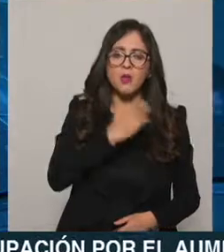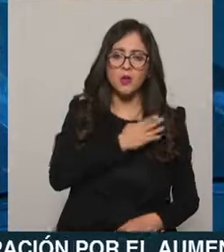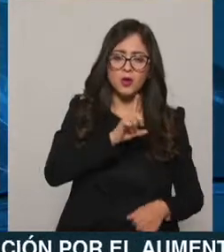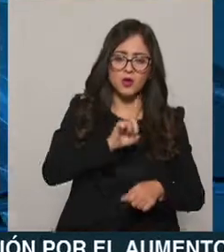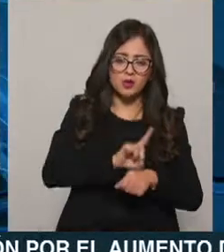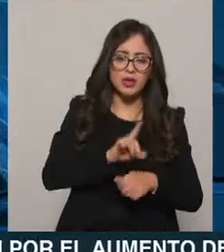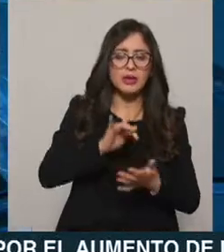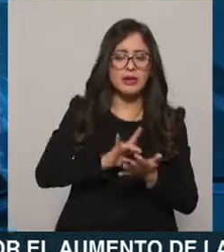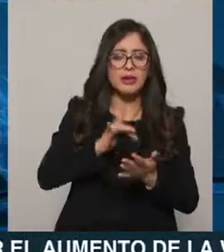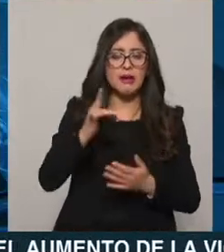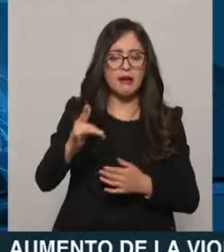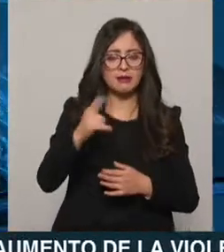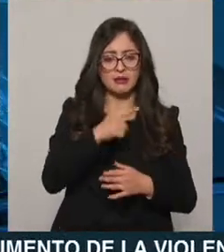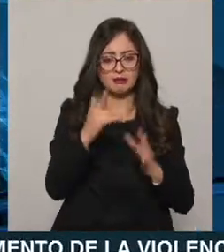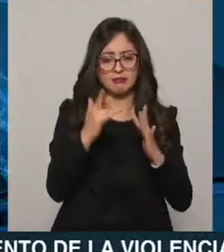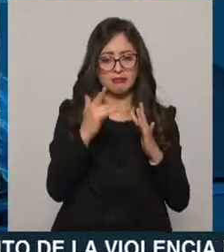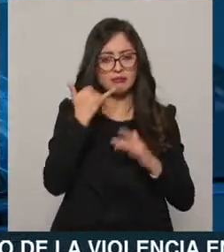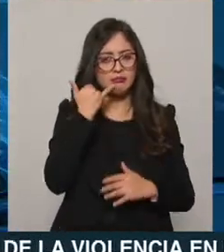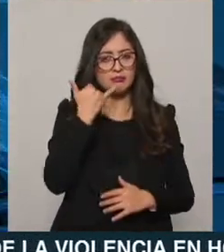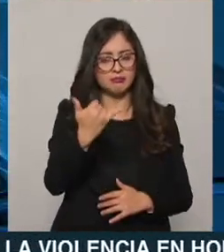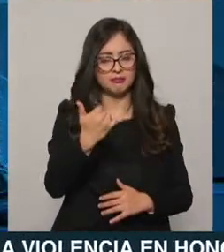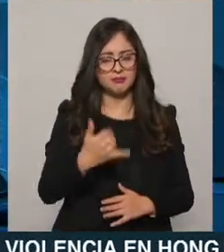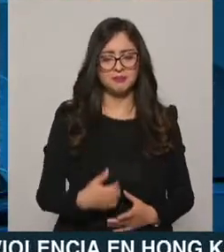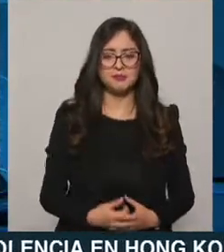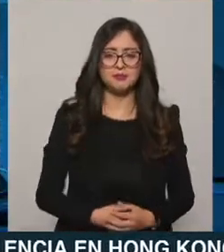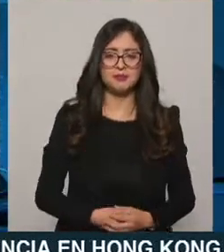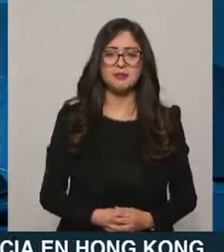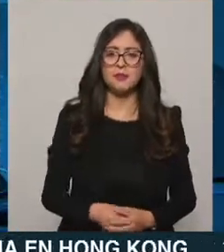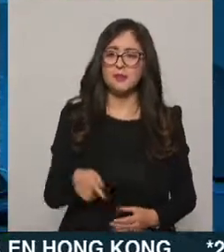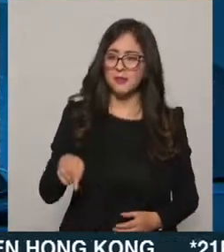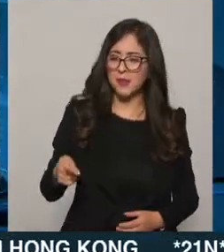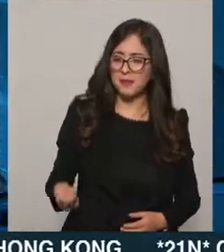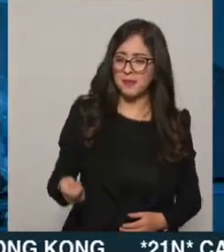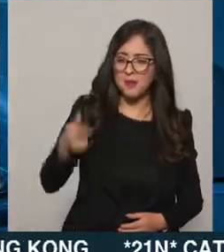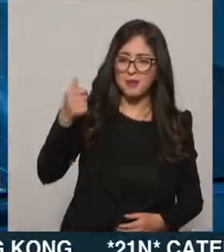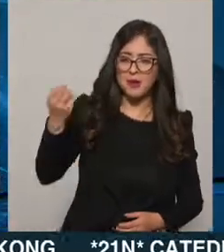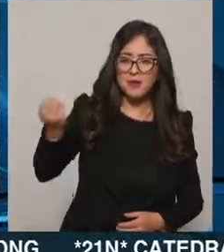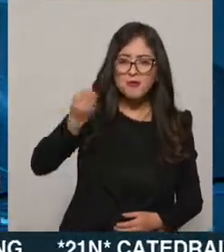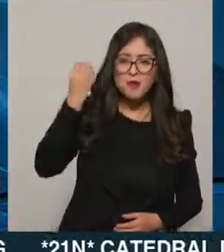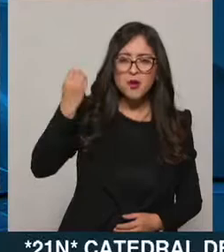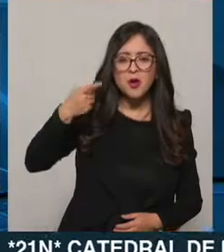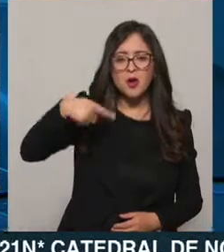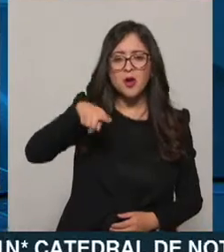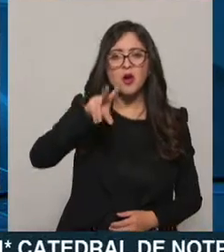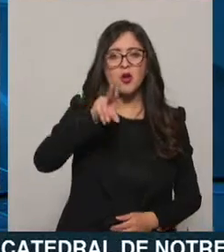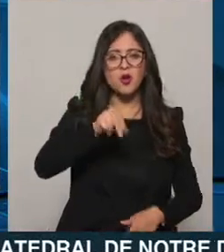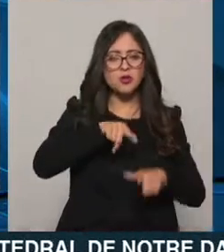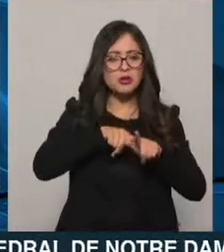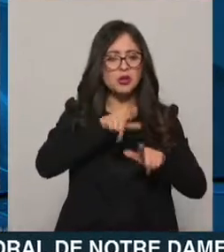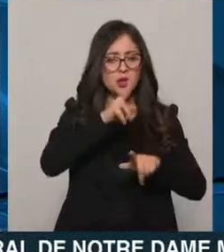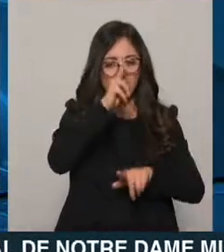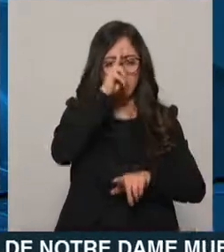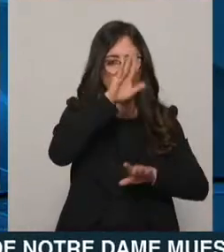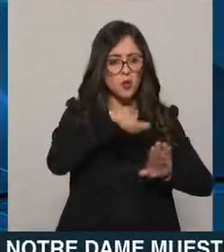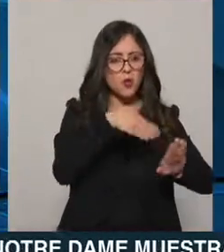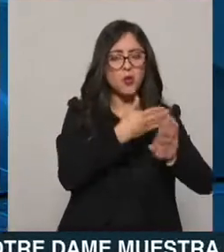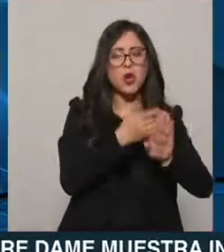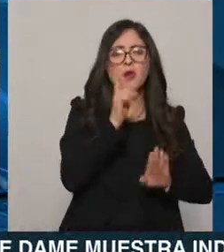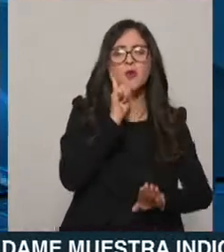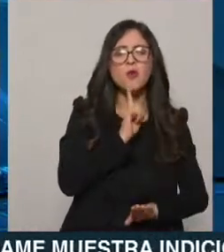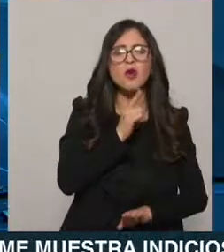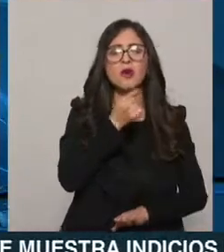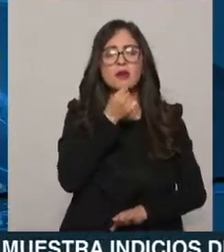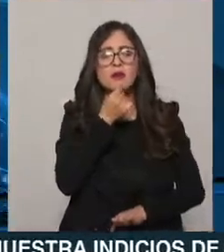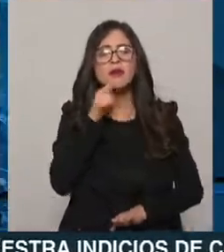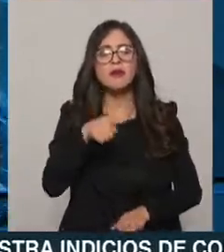invitarme. Pues bueno, después de este primer foro Diálogo, Cero Impunidad y Justicia Absoluta para las Mujeres y las Niñas en la Ciudad de México, podríamos